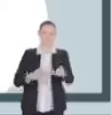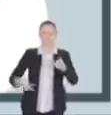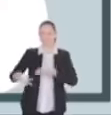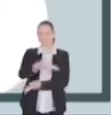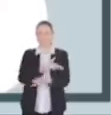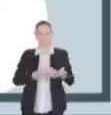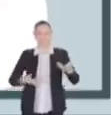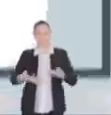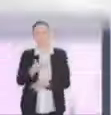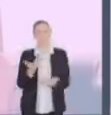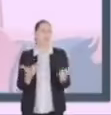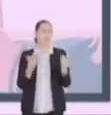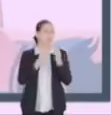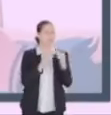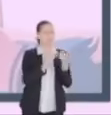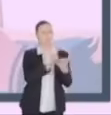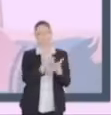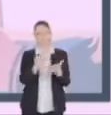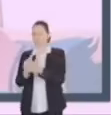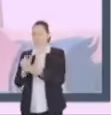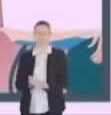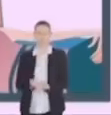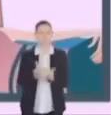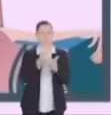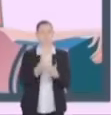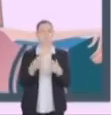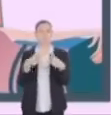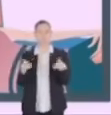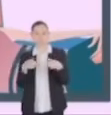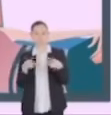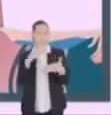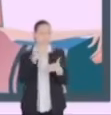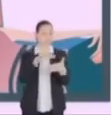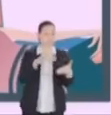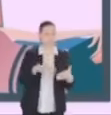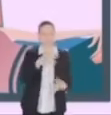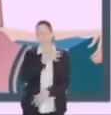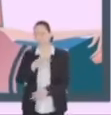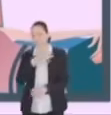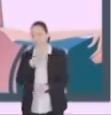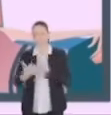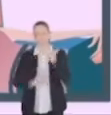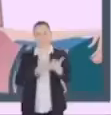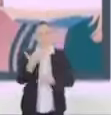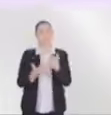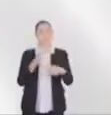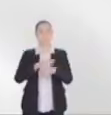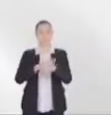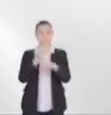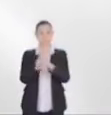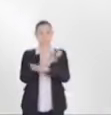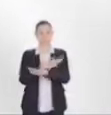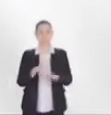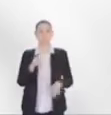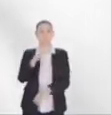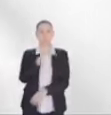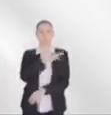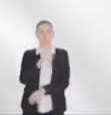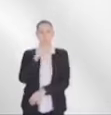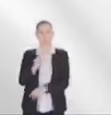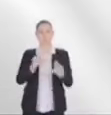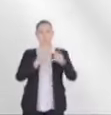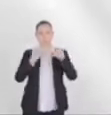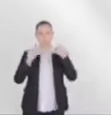Convive con tu familia. Comparte las labores de la casa. Escucha música, lee y juega con tus hijos. Para más información,